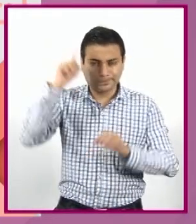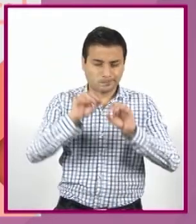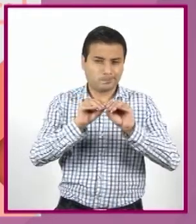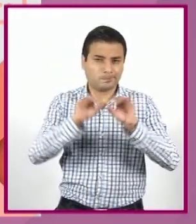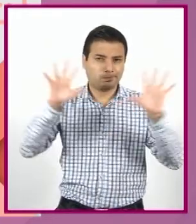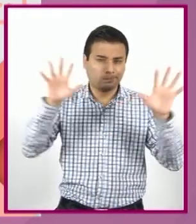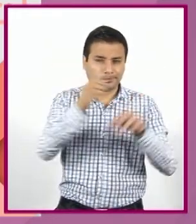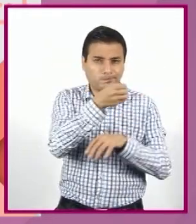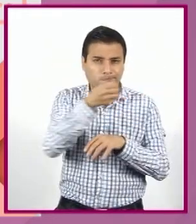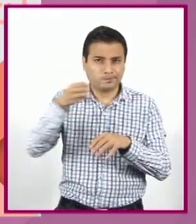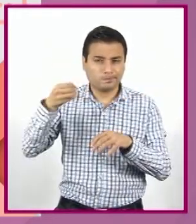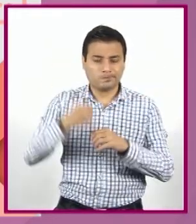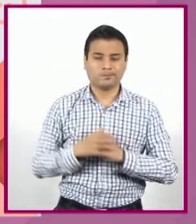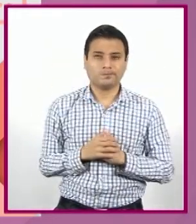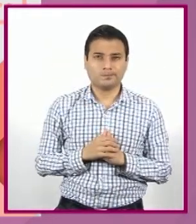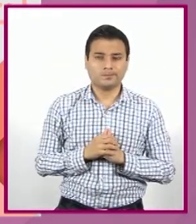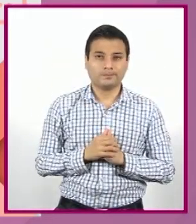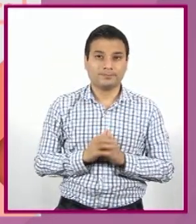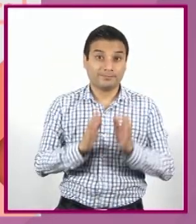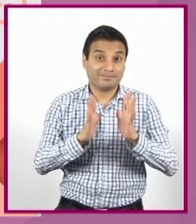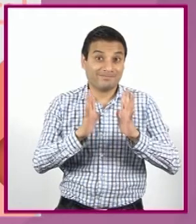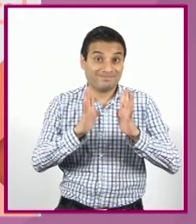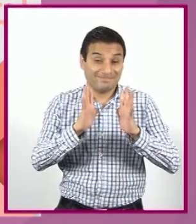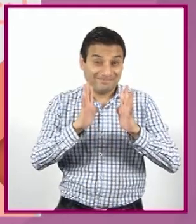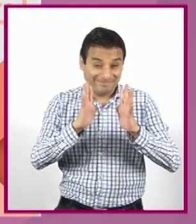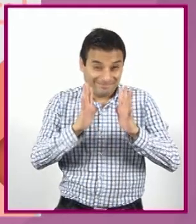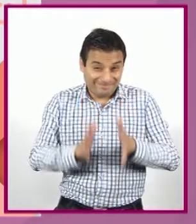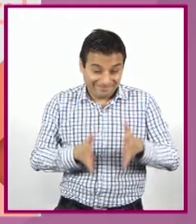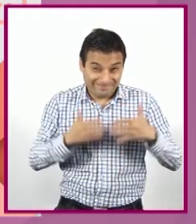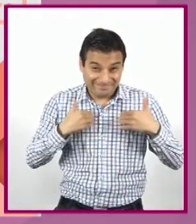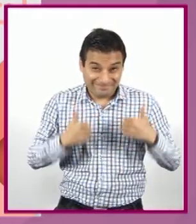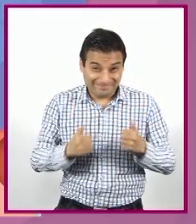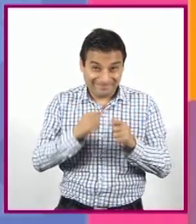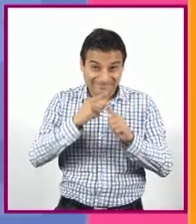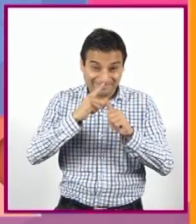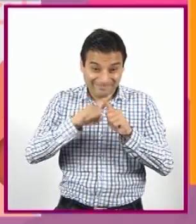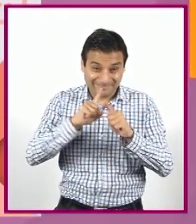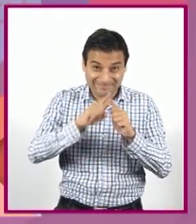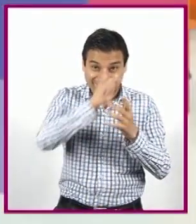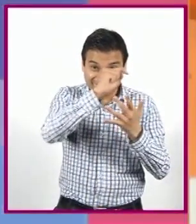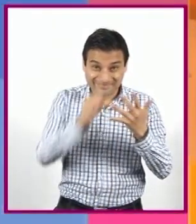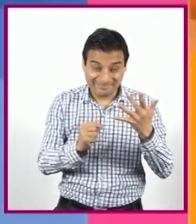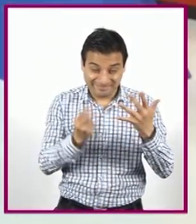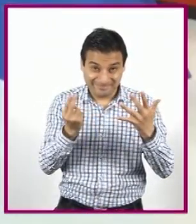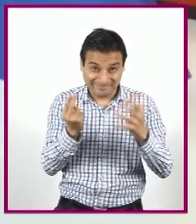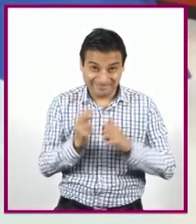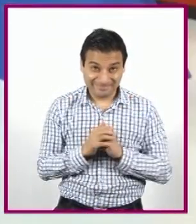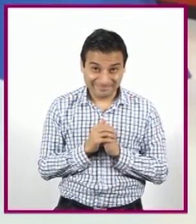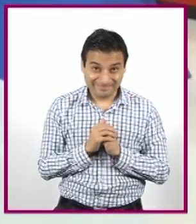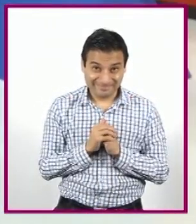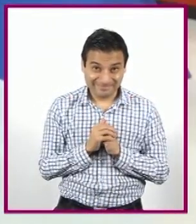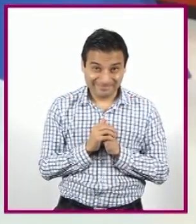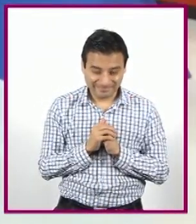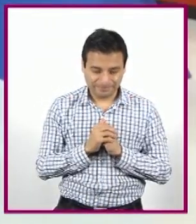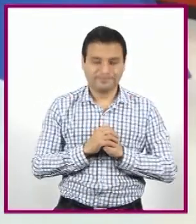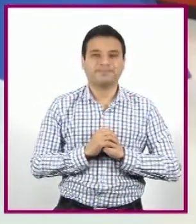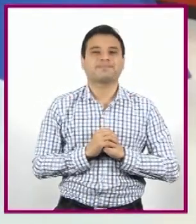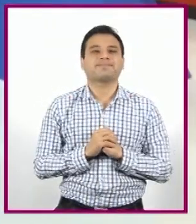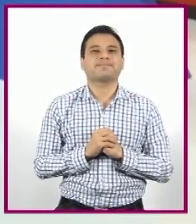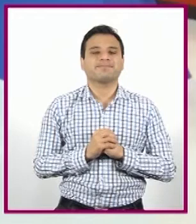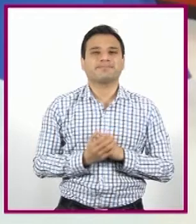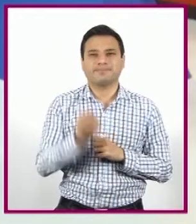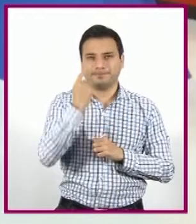ordenada. ¿Ya se dieron cuenta de todo lo que podemos considerar en un texto narrativo?